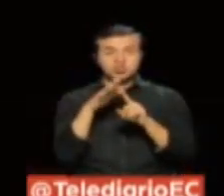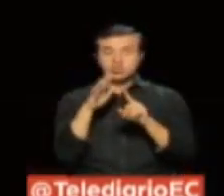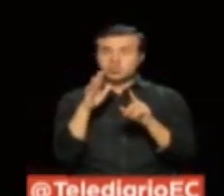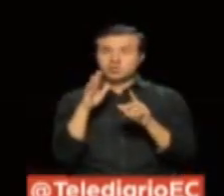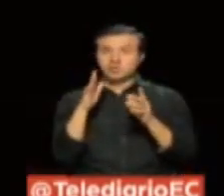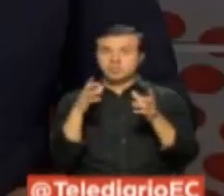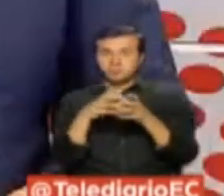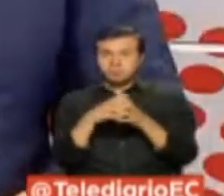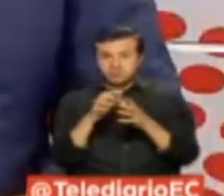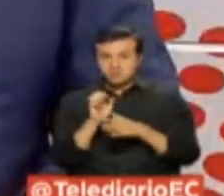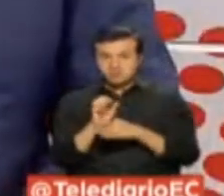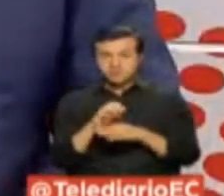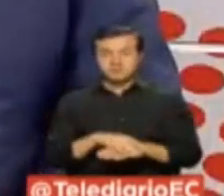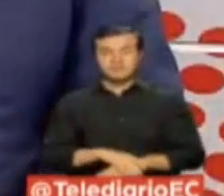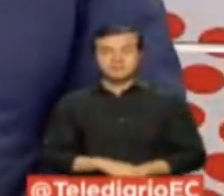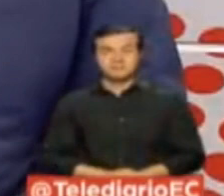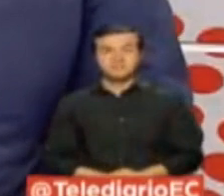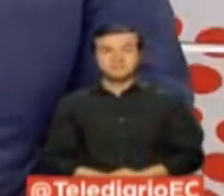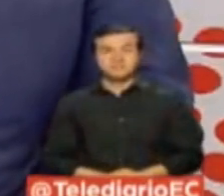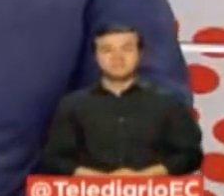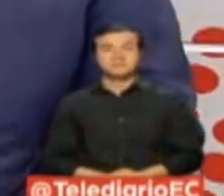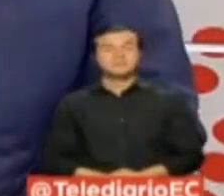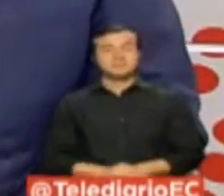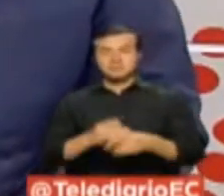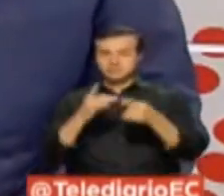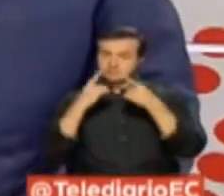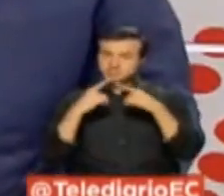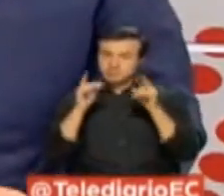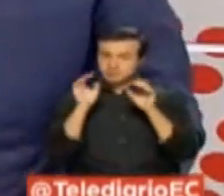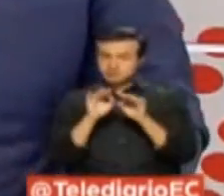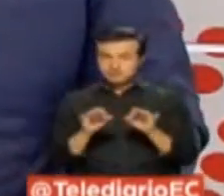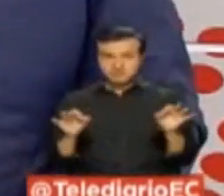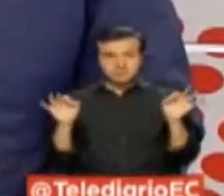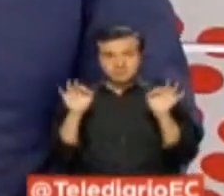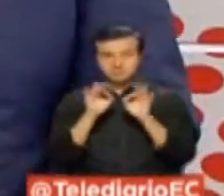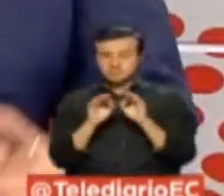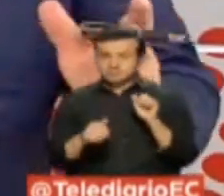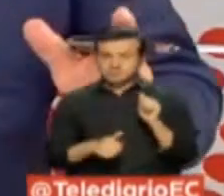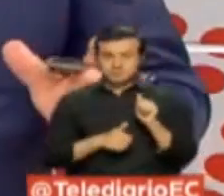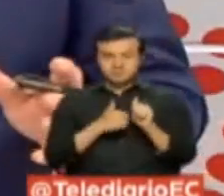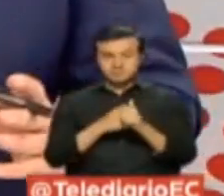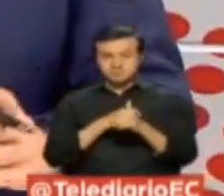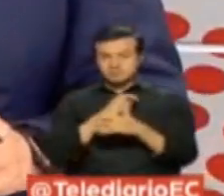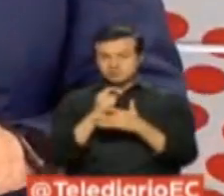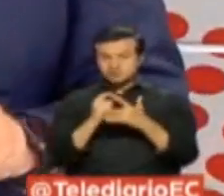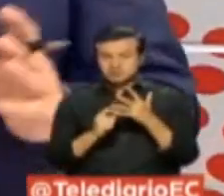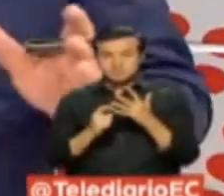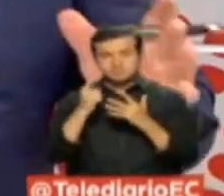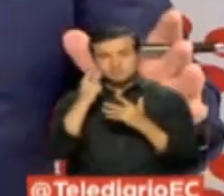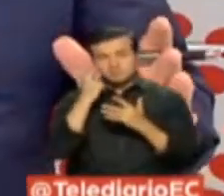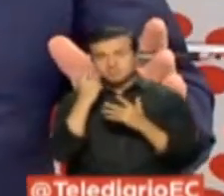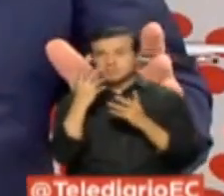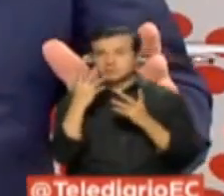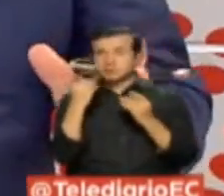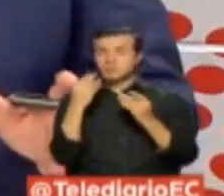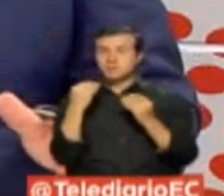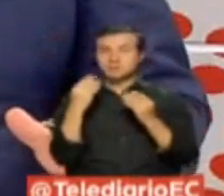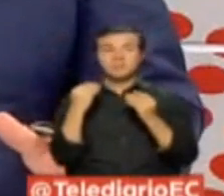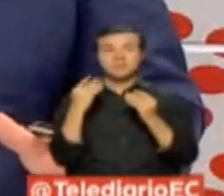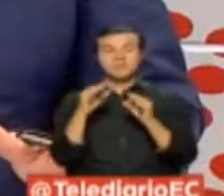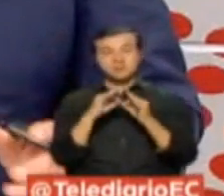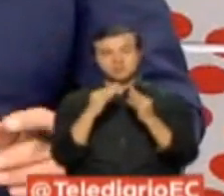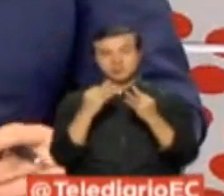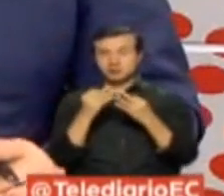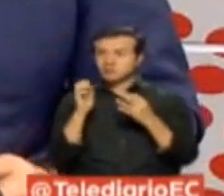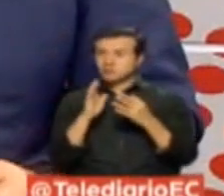país. Es un anuncio importante de cara a la necesidad y a la expectativa de miles y miles de